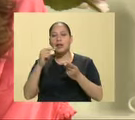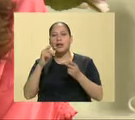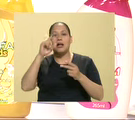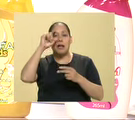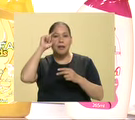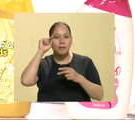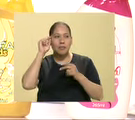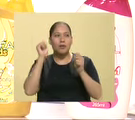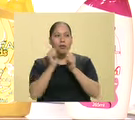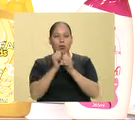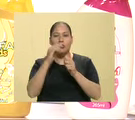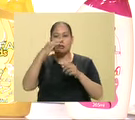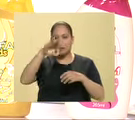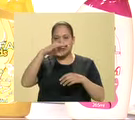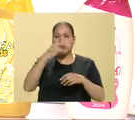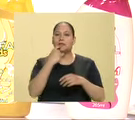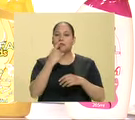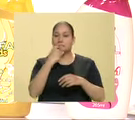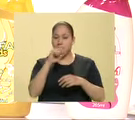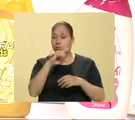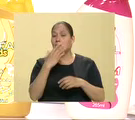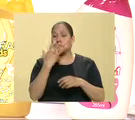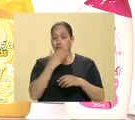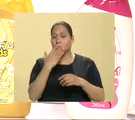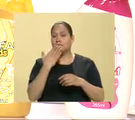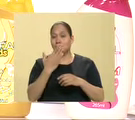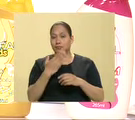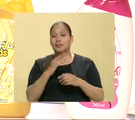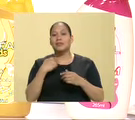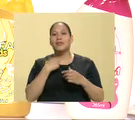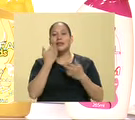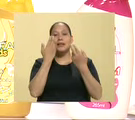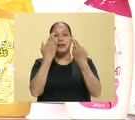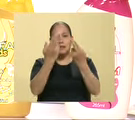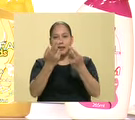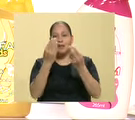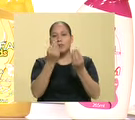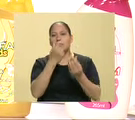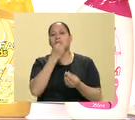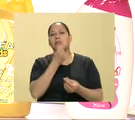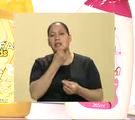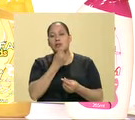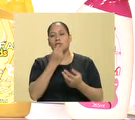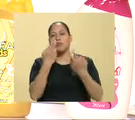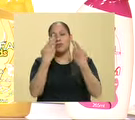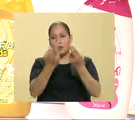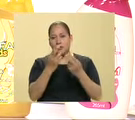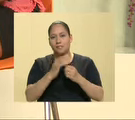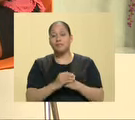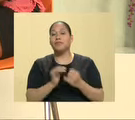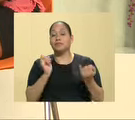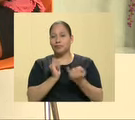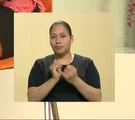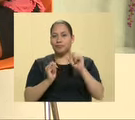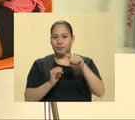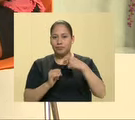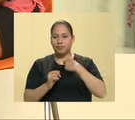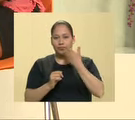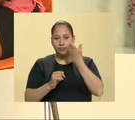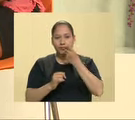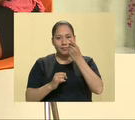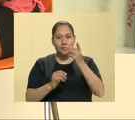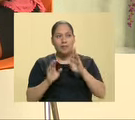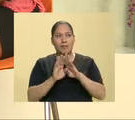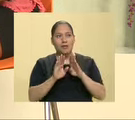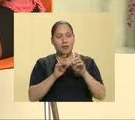almendras con cereza, que están deliciosos, y queremos regalar muchos para los pequeñitos. También quería comentarles que la